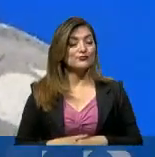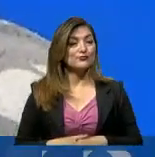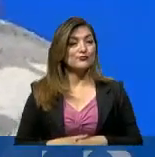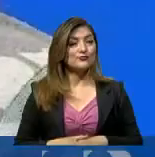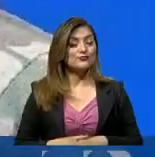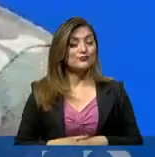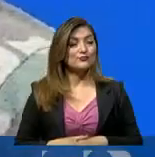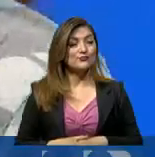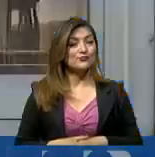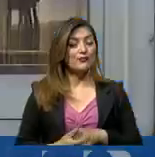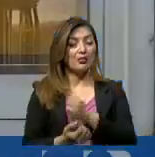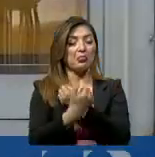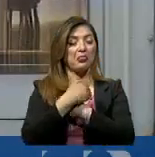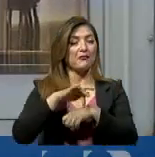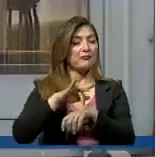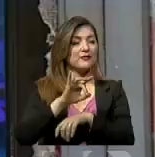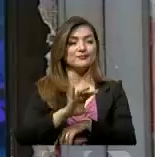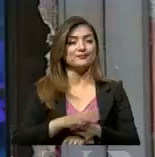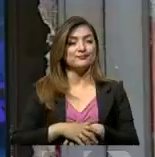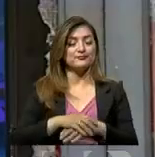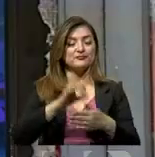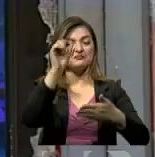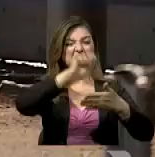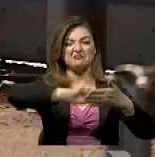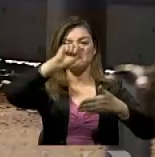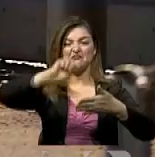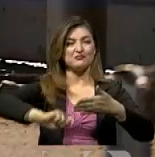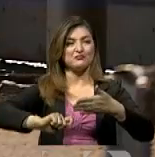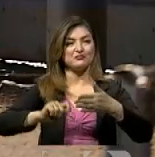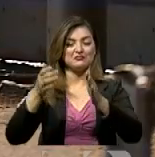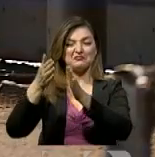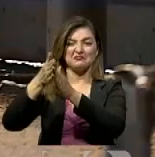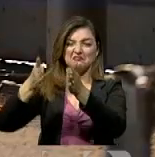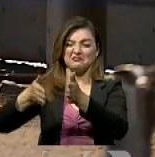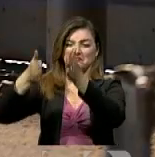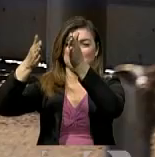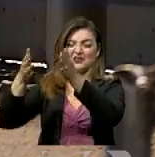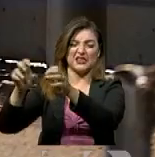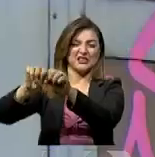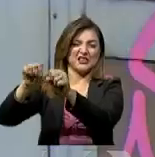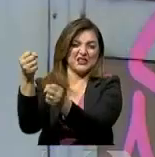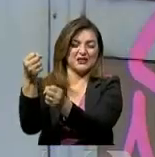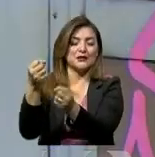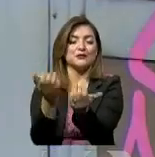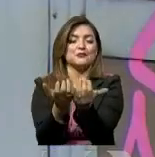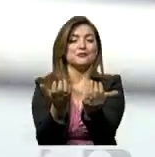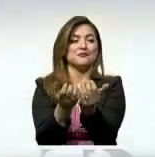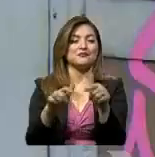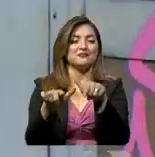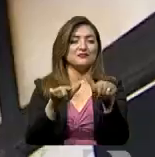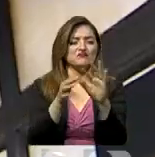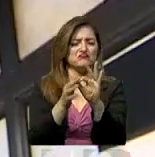Desgraciadamente estamos abandonados. Grafitis, vidrios rotos, basura es el panorama en estos espacios que deberían